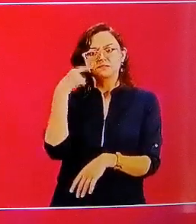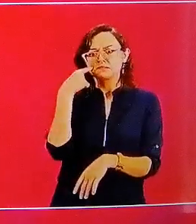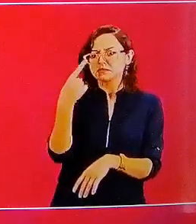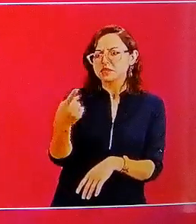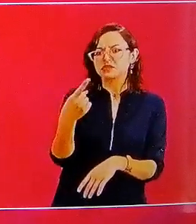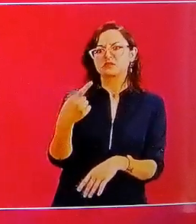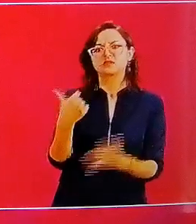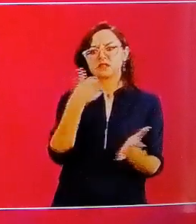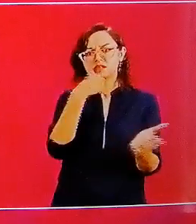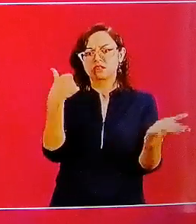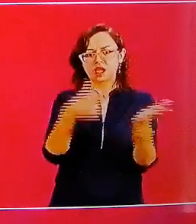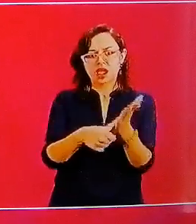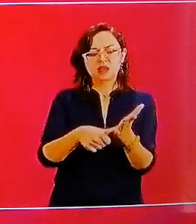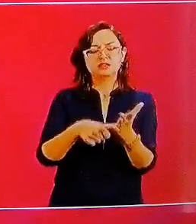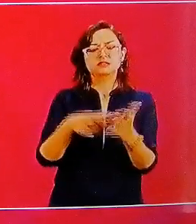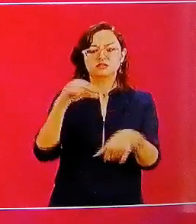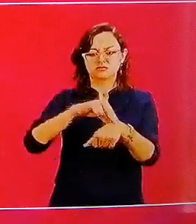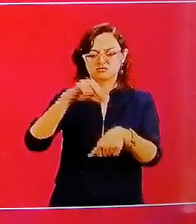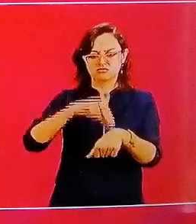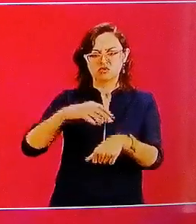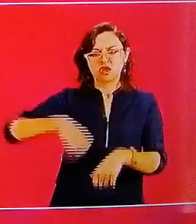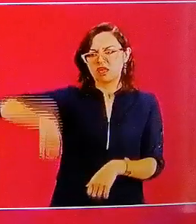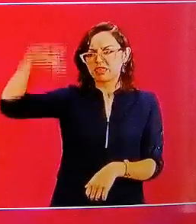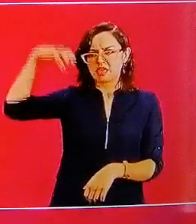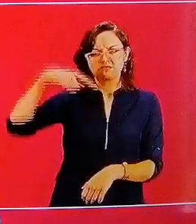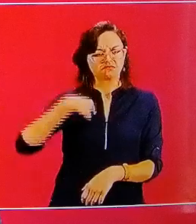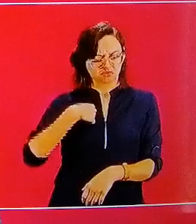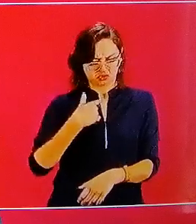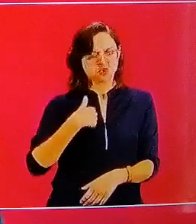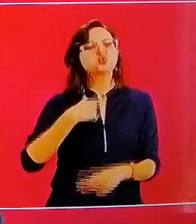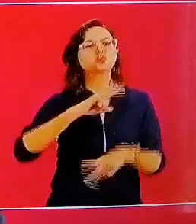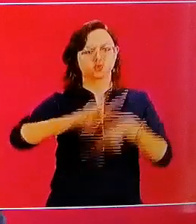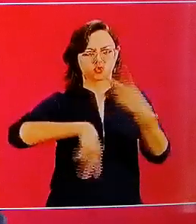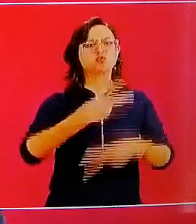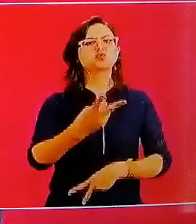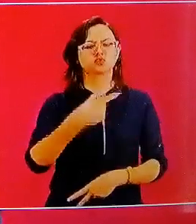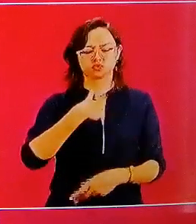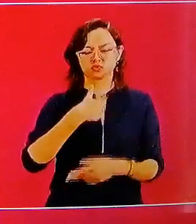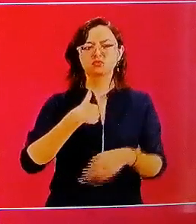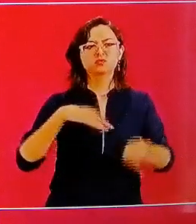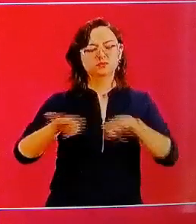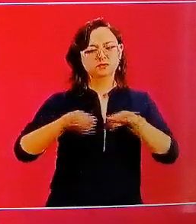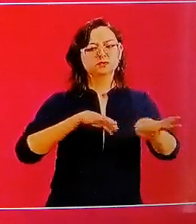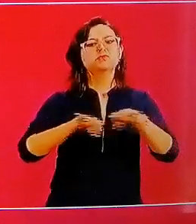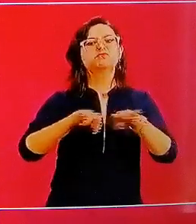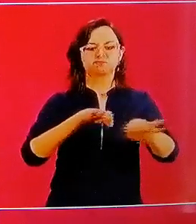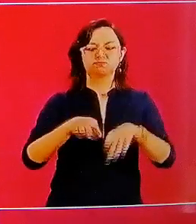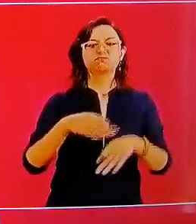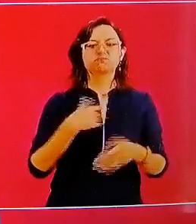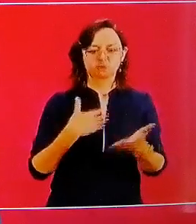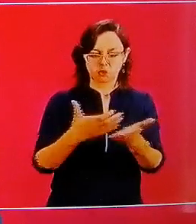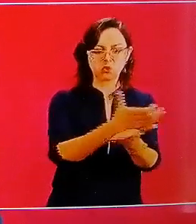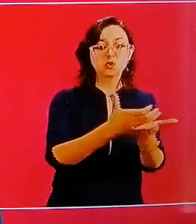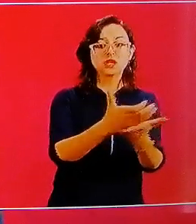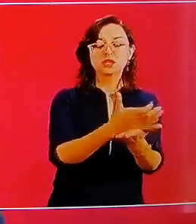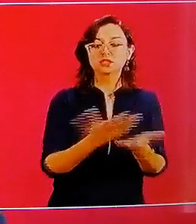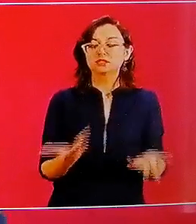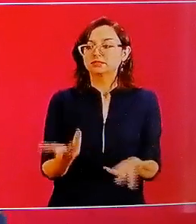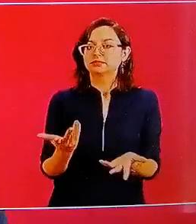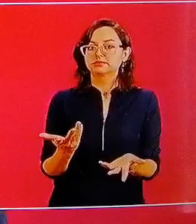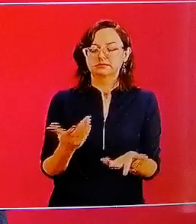ya grande que dice: voy a curar? ¿Y qué? Ese médico no se puede